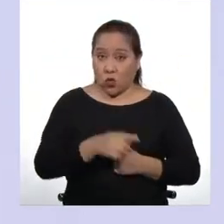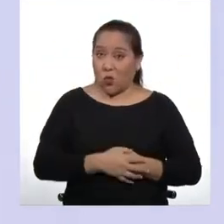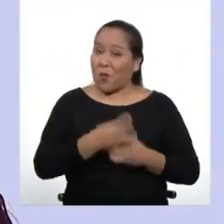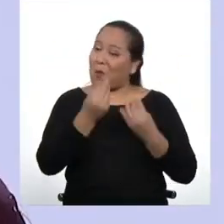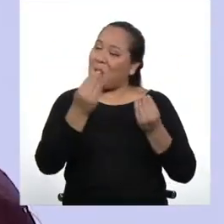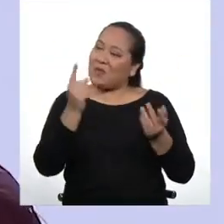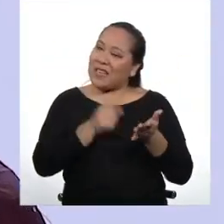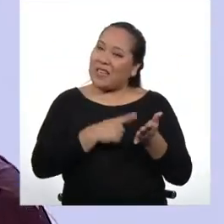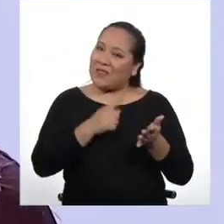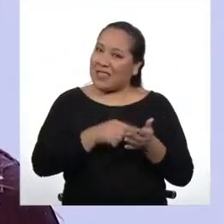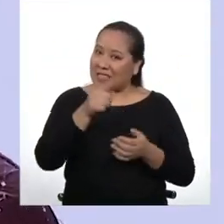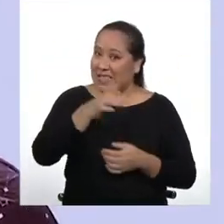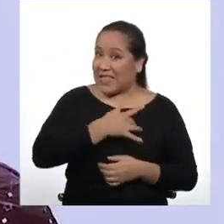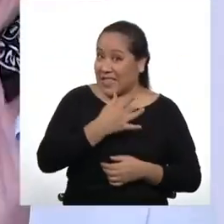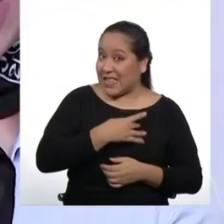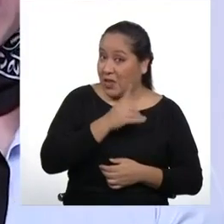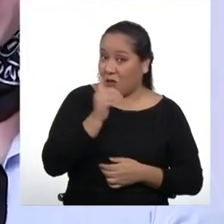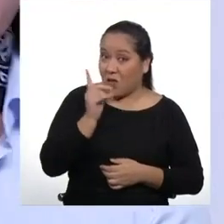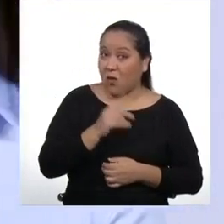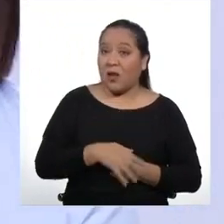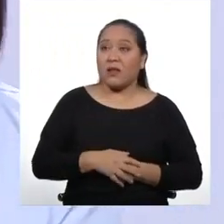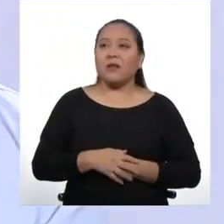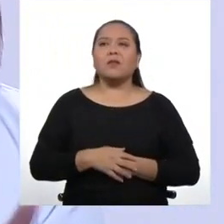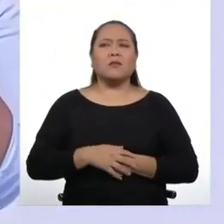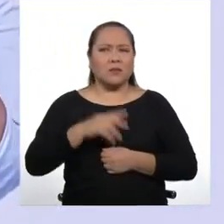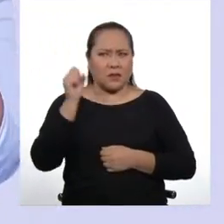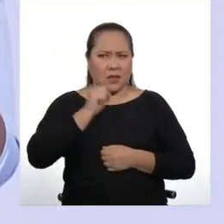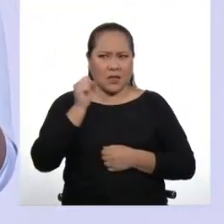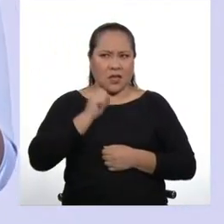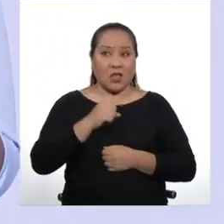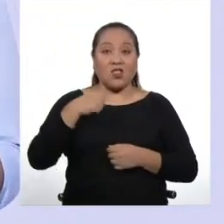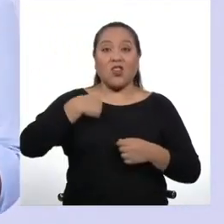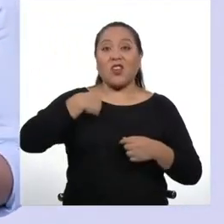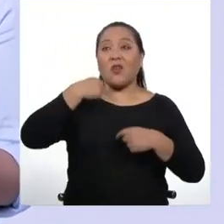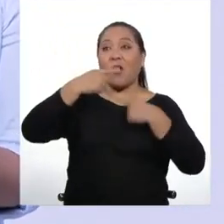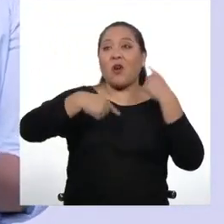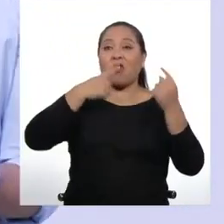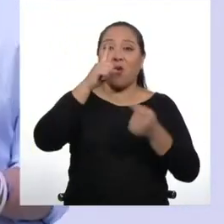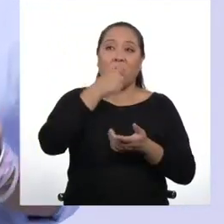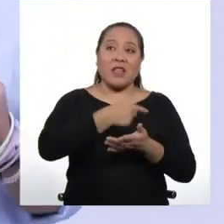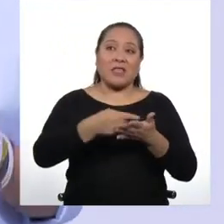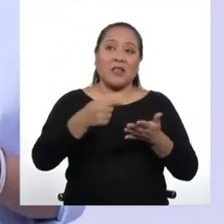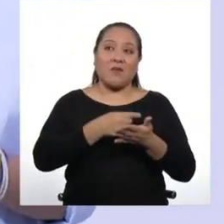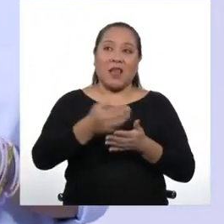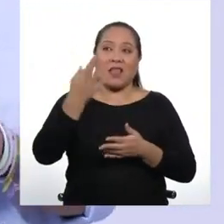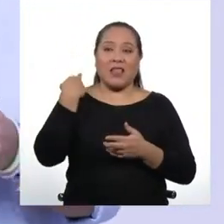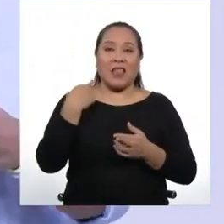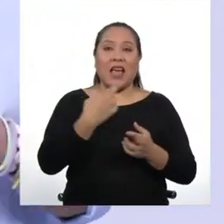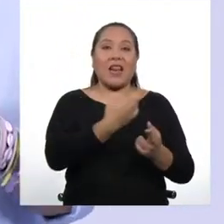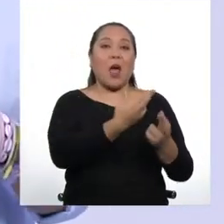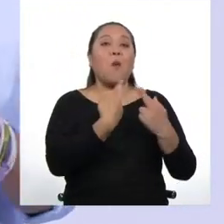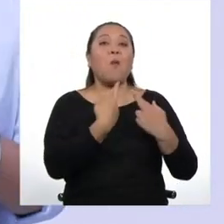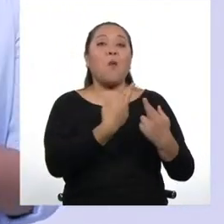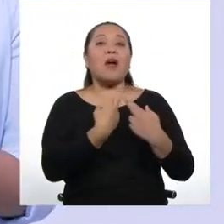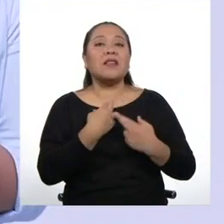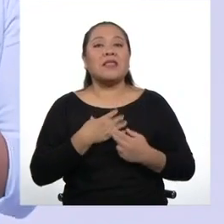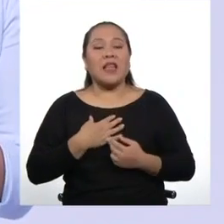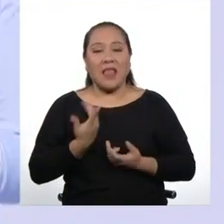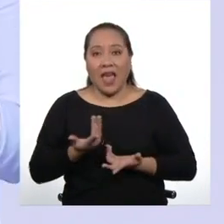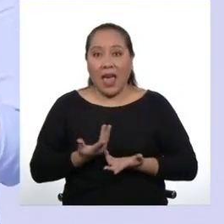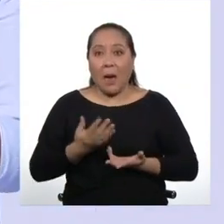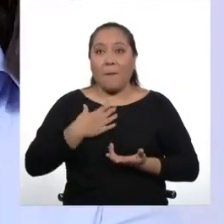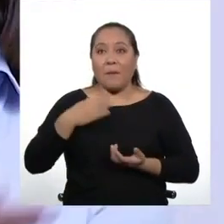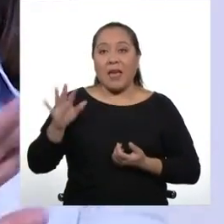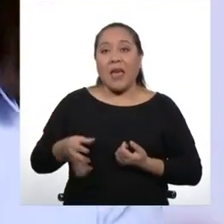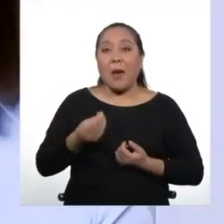una vez te has sentido así? Claro, profesora. Justo iba a contarle que hace unas semanas me dieron los resultados de la operación de mi perrita